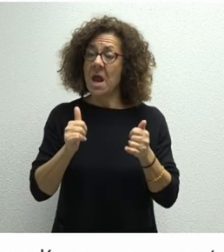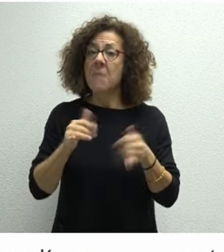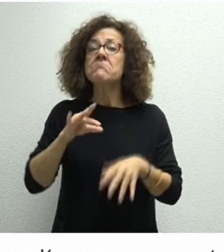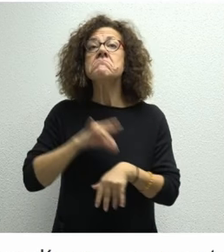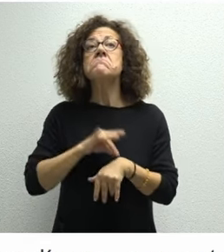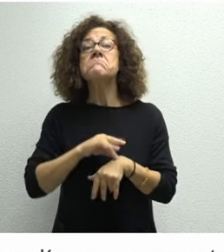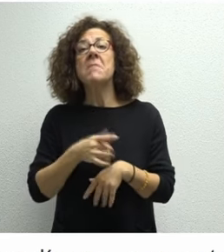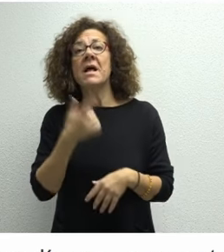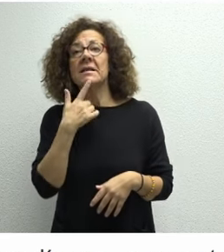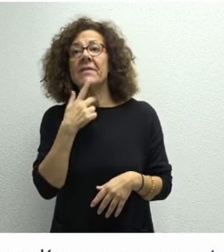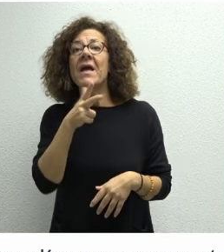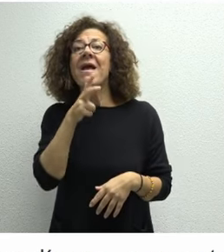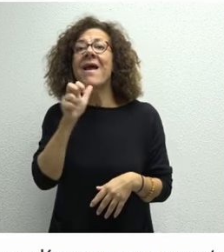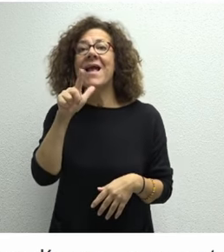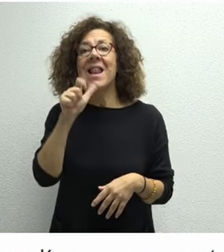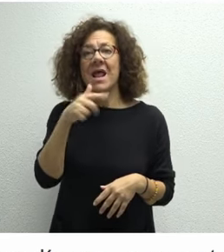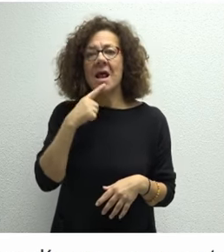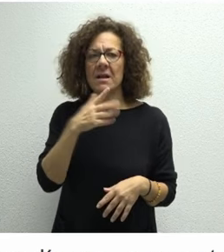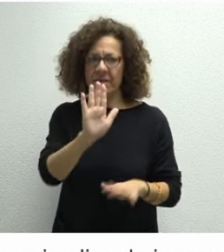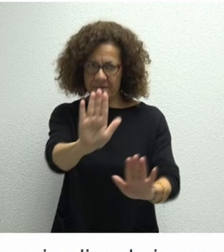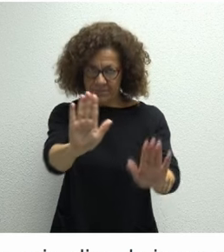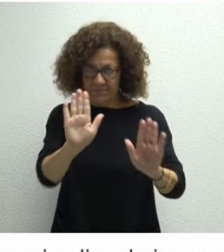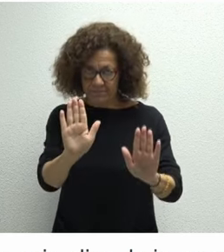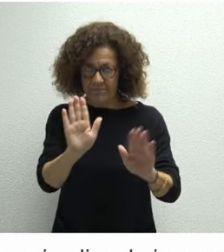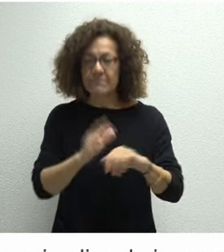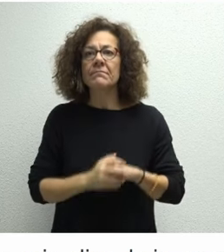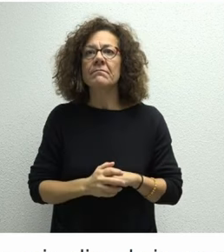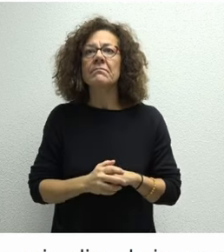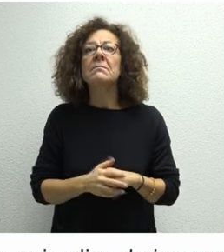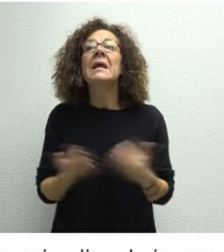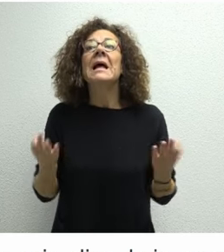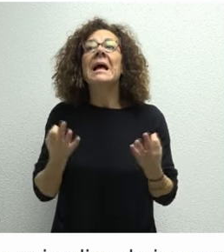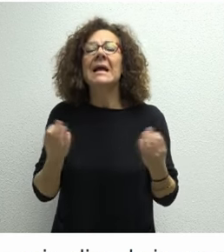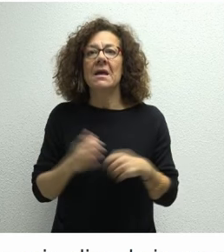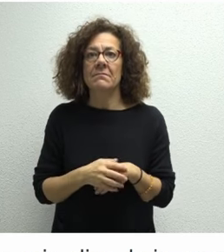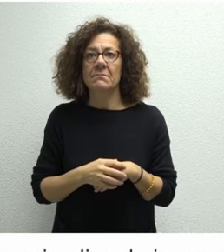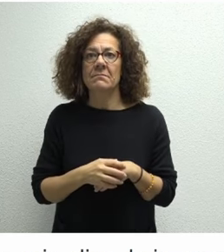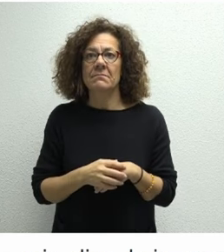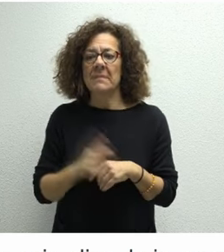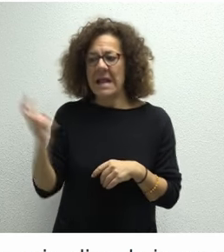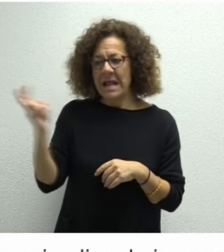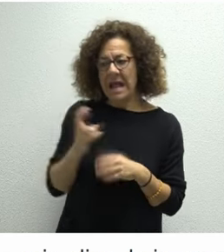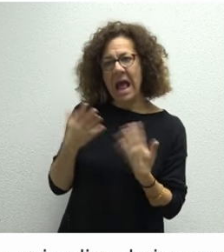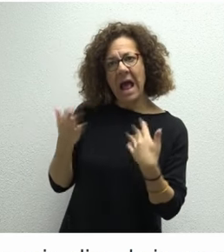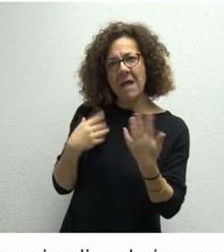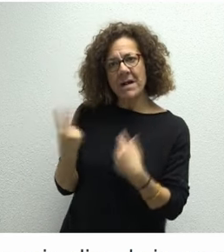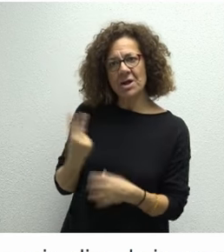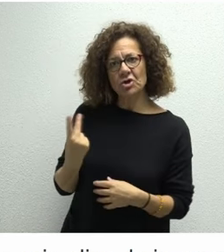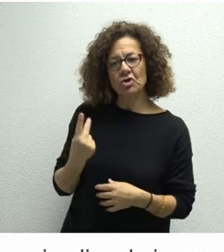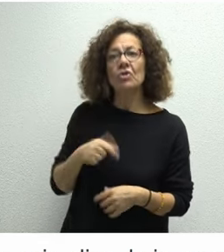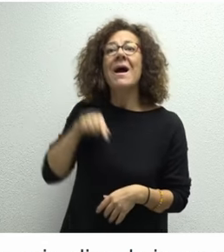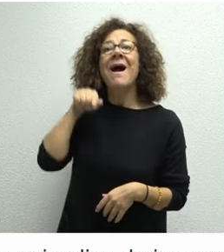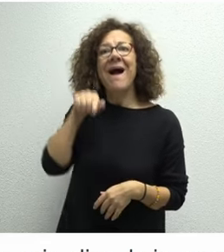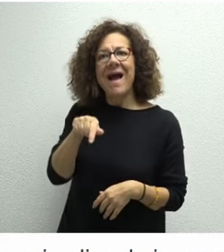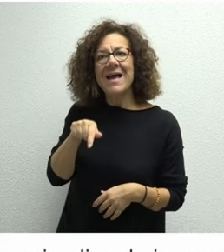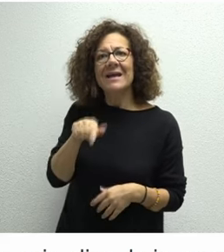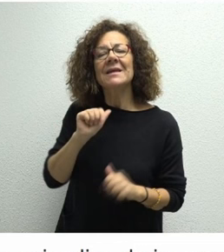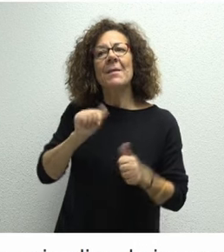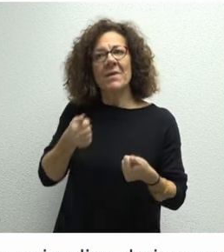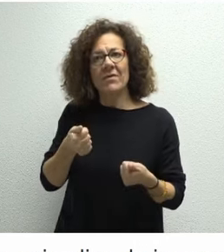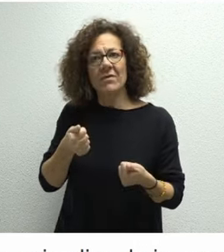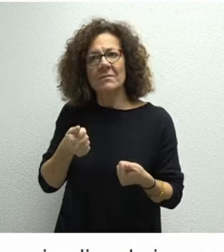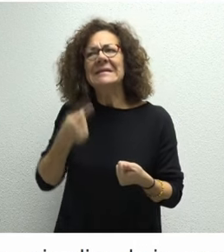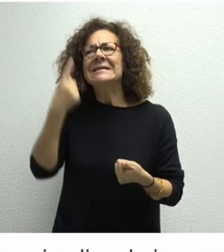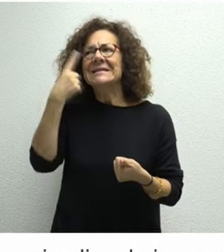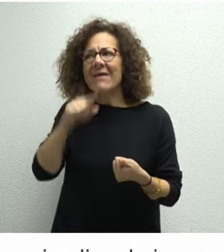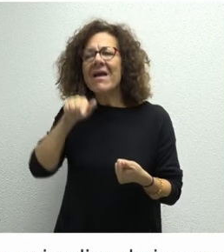encuentra con que Elena le dice espérate ahí Cristina qué va a pasar Silvia conmigo a solas entonces Cris supo ahí que la cosa iba a ir